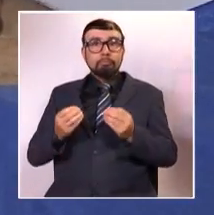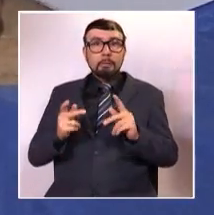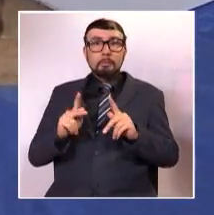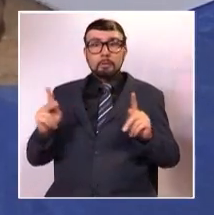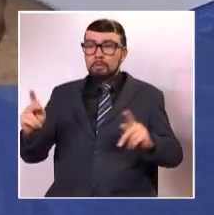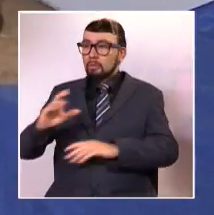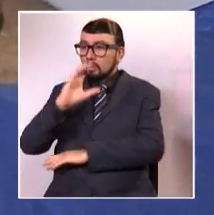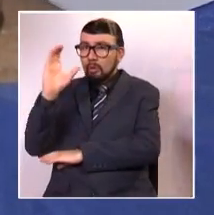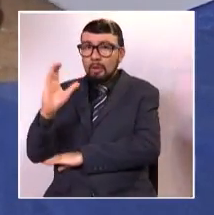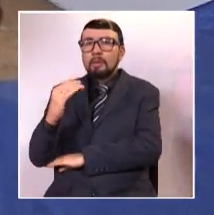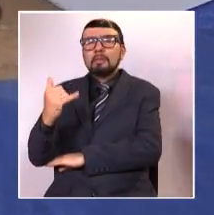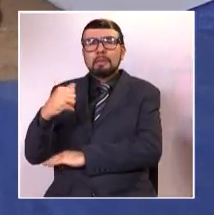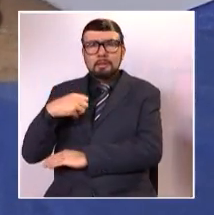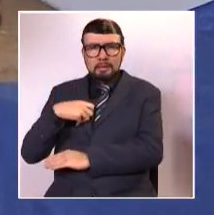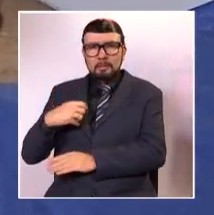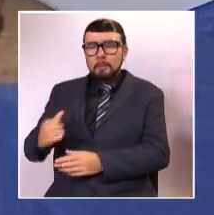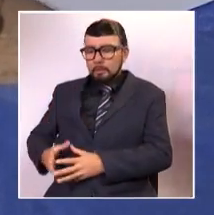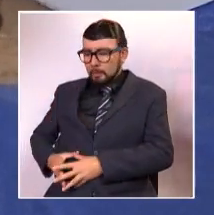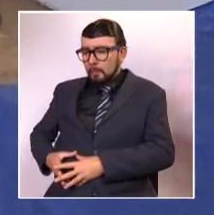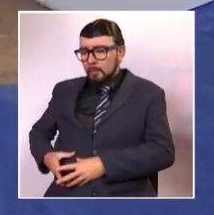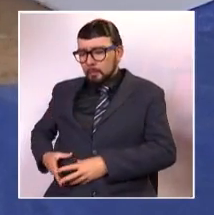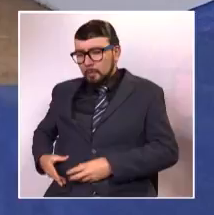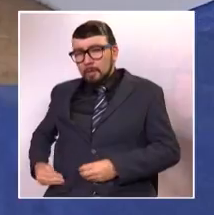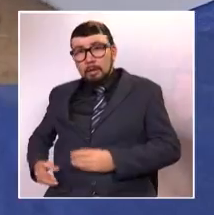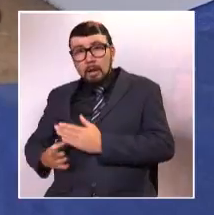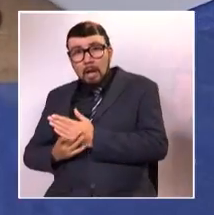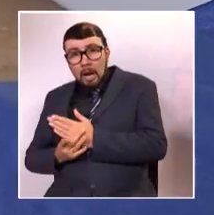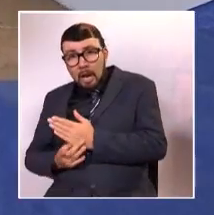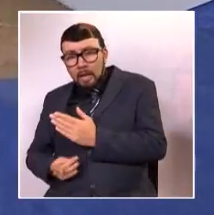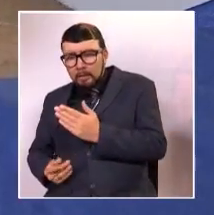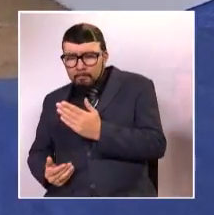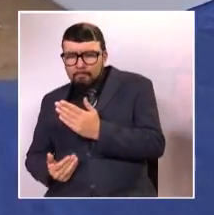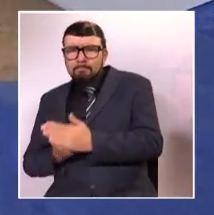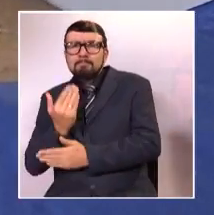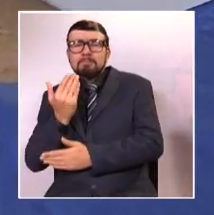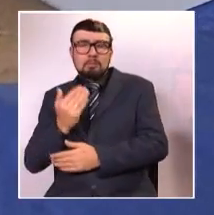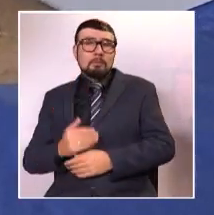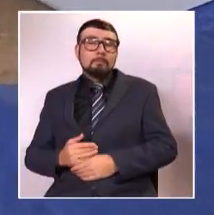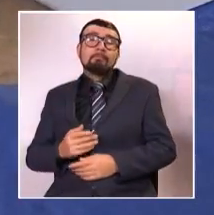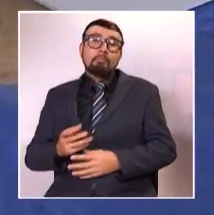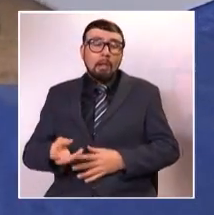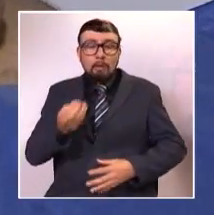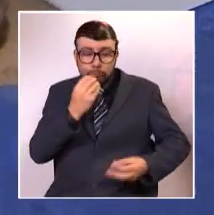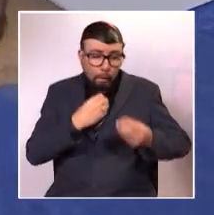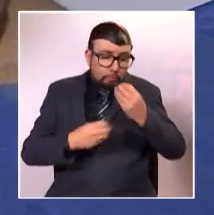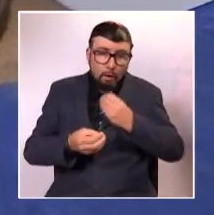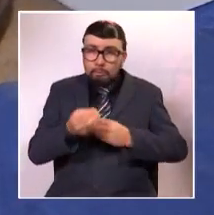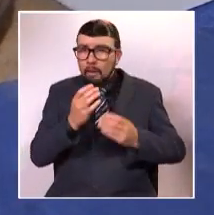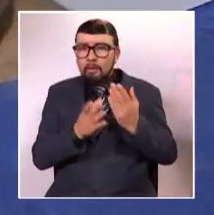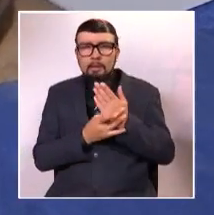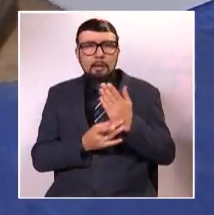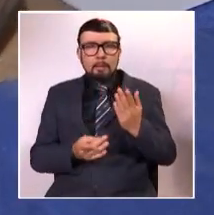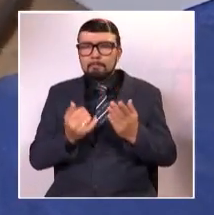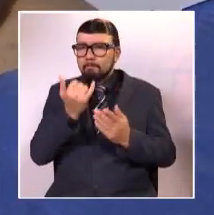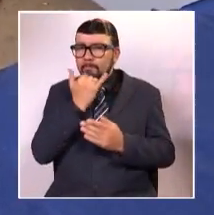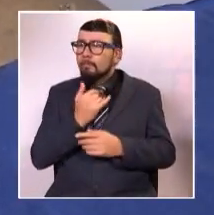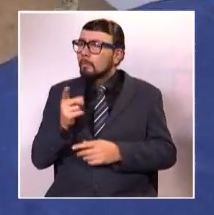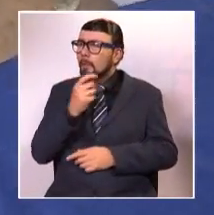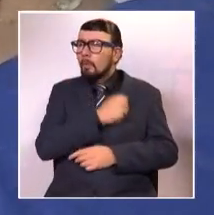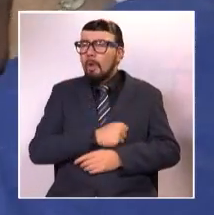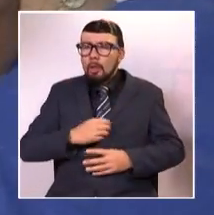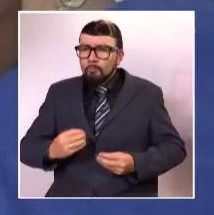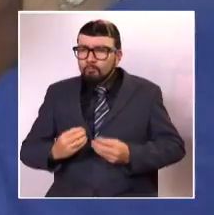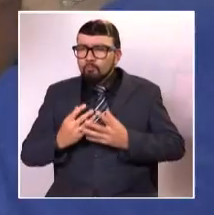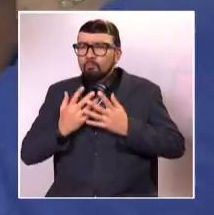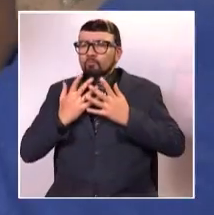colombianos tenemos un estado ya inicial de hígado graso por nuestra alimentación. Vamos a tomar el aire fuerte, lo aguanta lo más